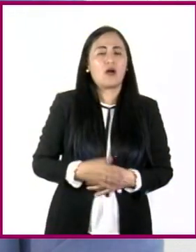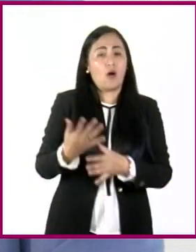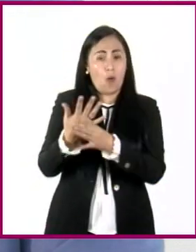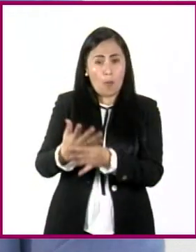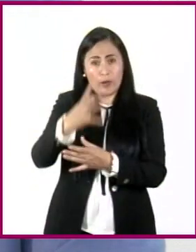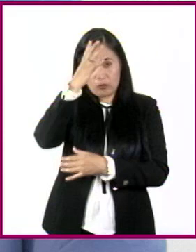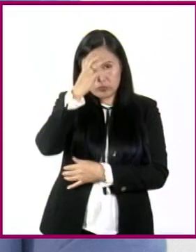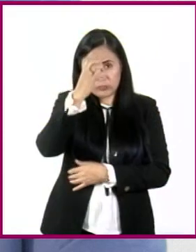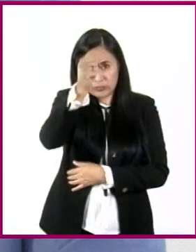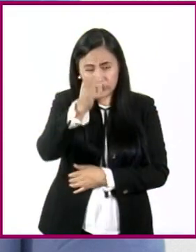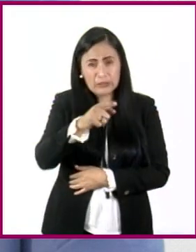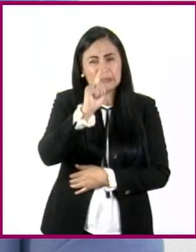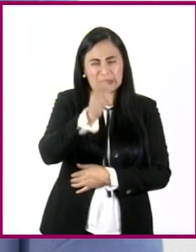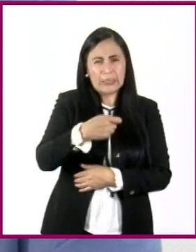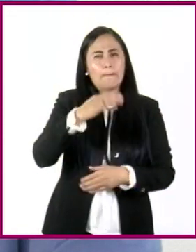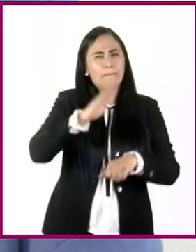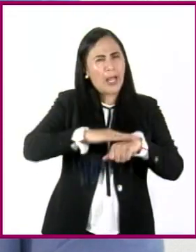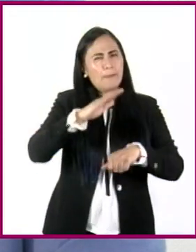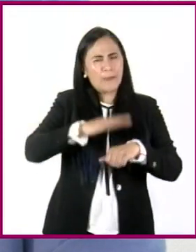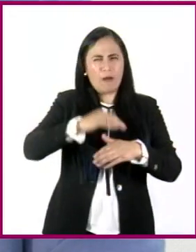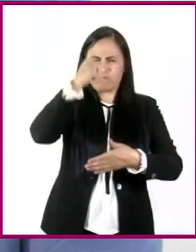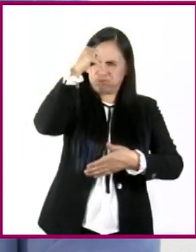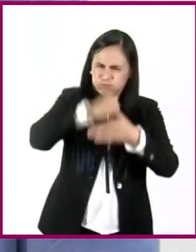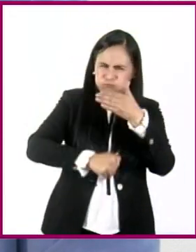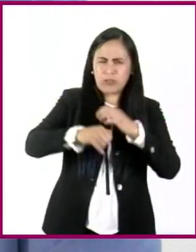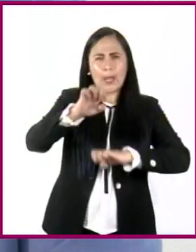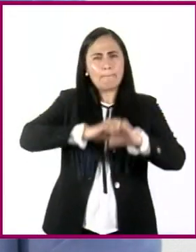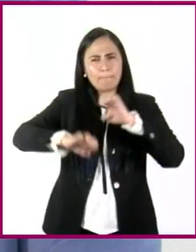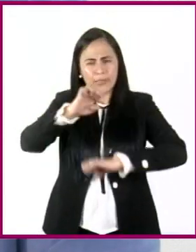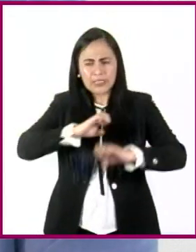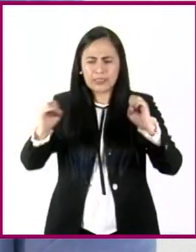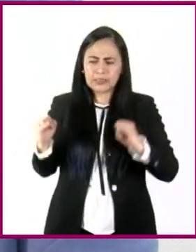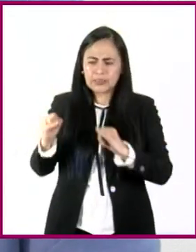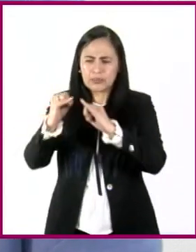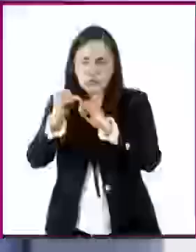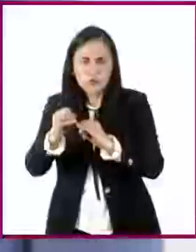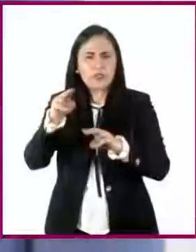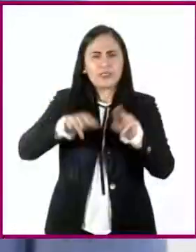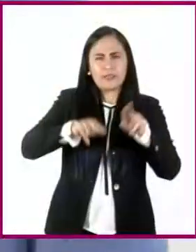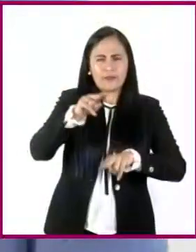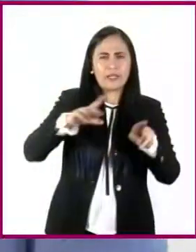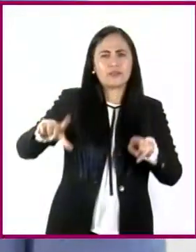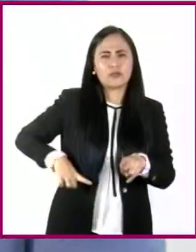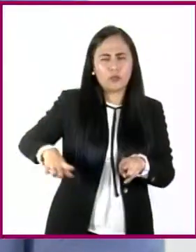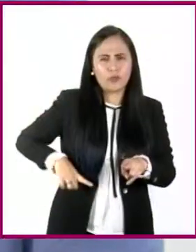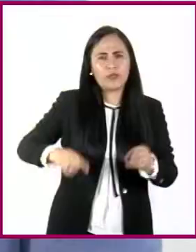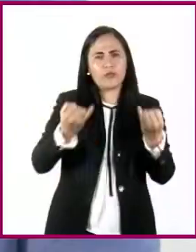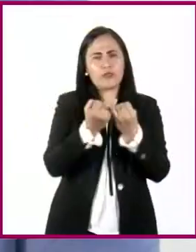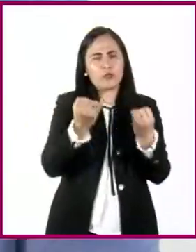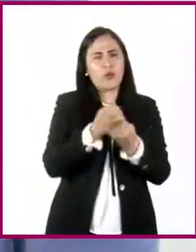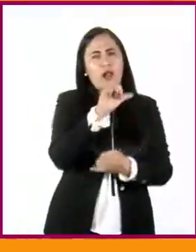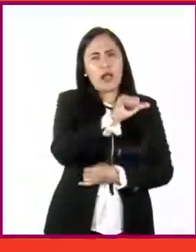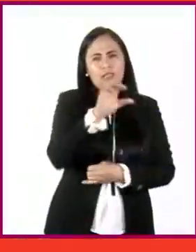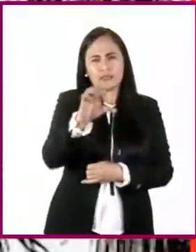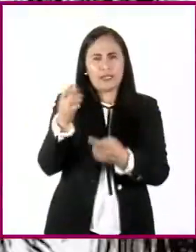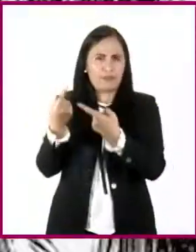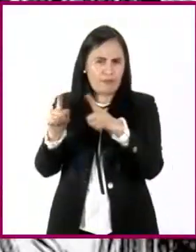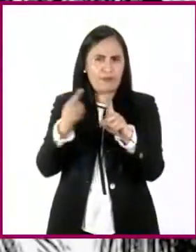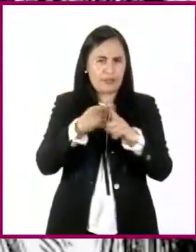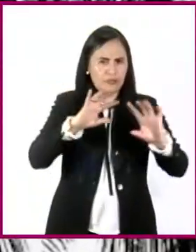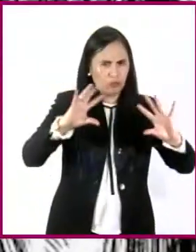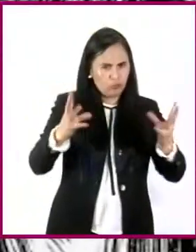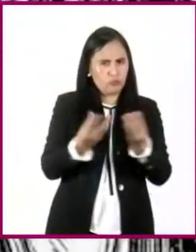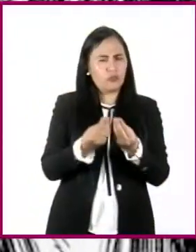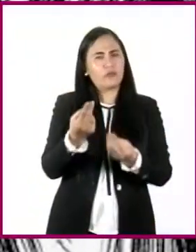en continua expansión que debe abarcar empresas, instituciones, poderes del Estado y el mundo de las asociaciones.